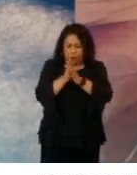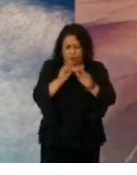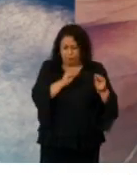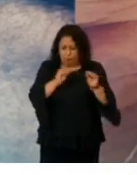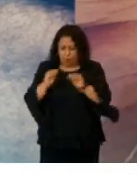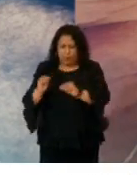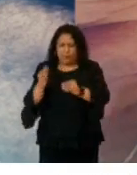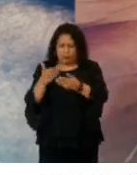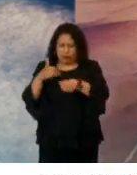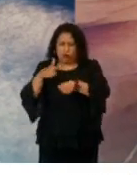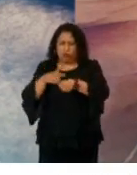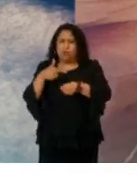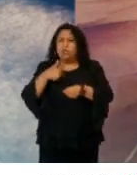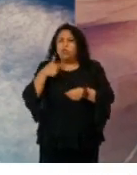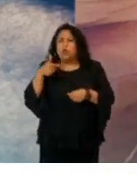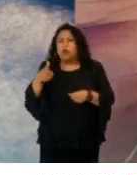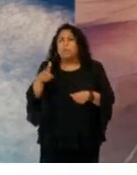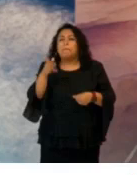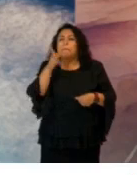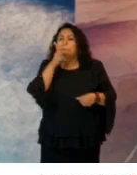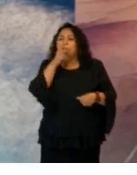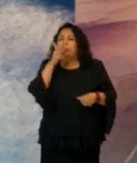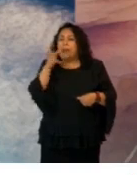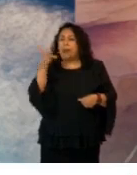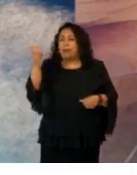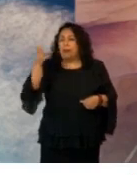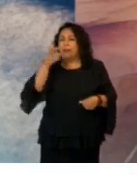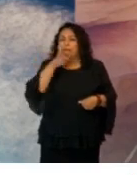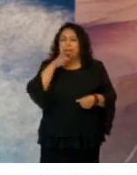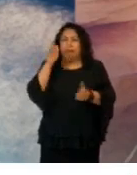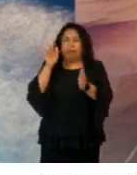Y voy a utilizar un anglicismo, una palabra en inglés.